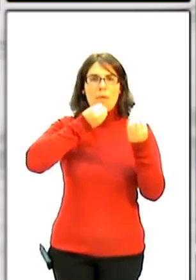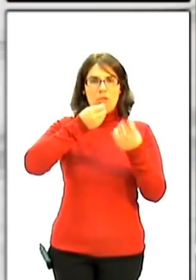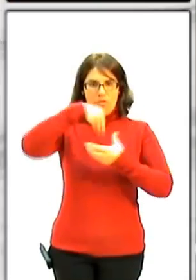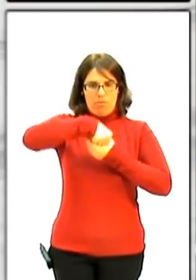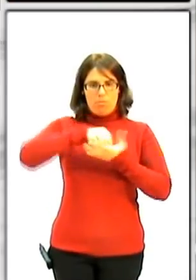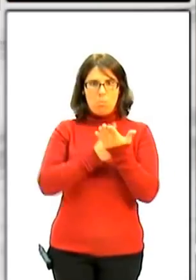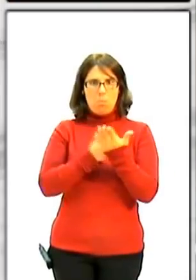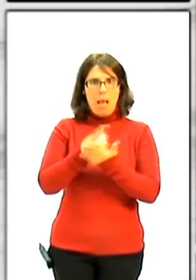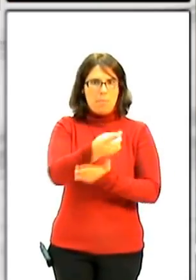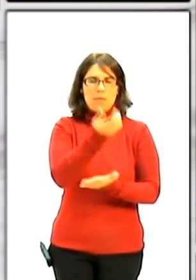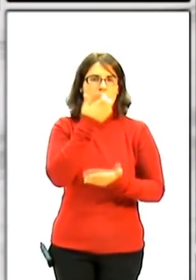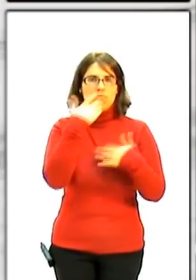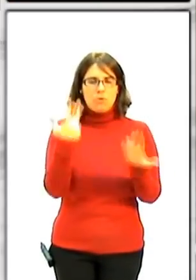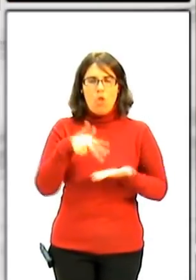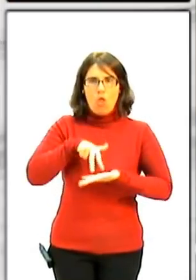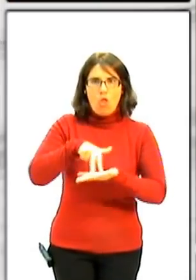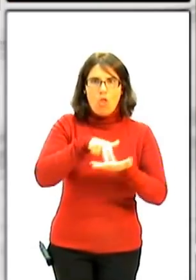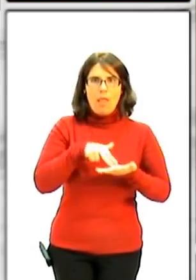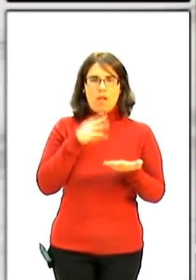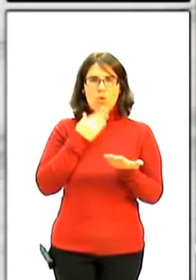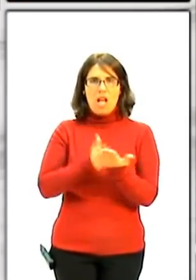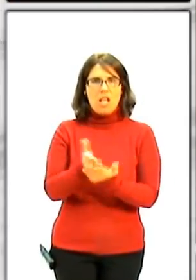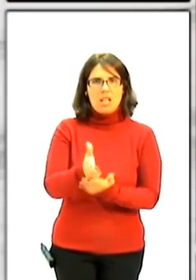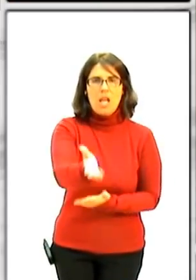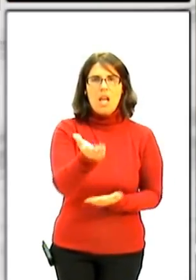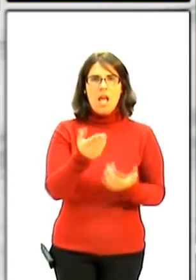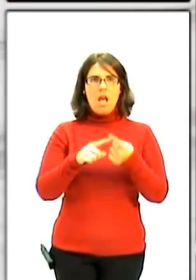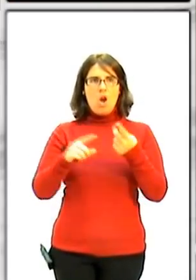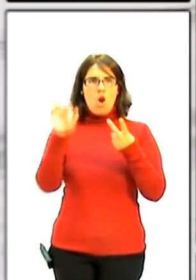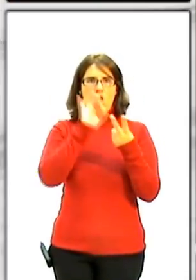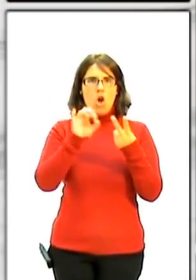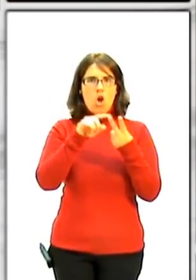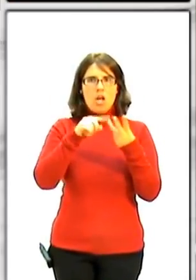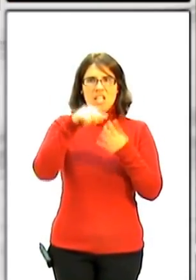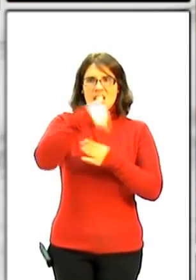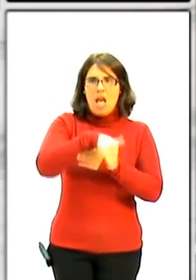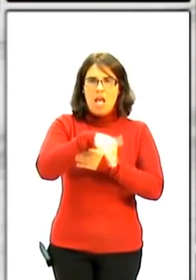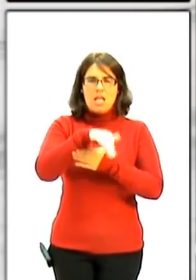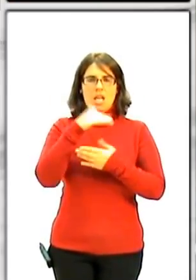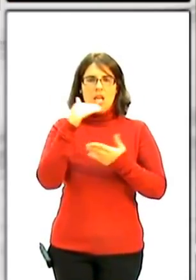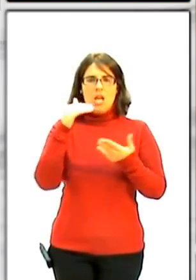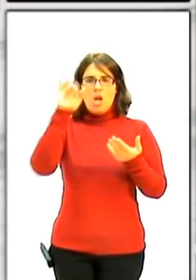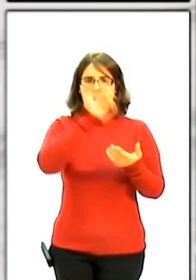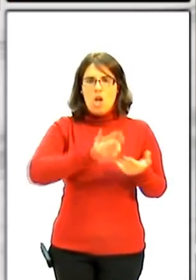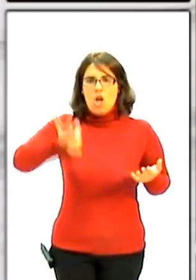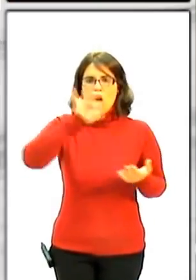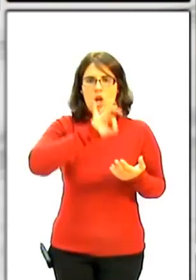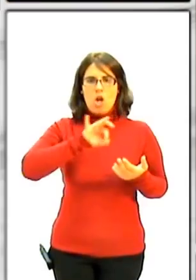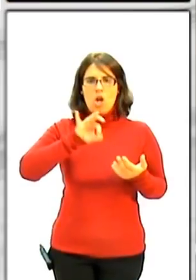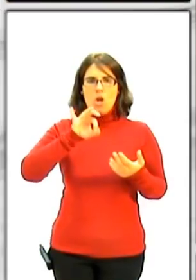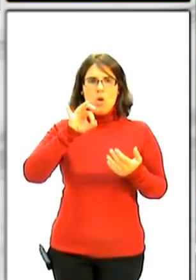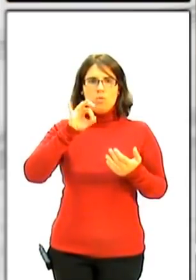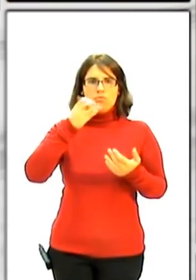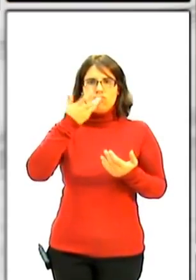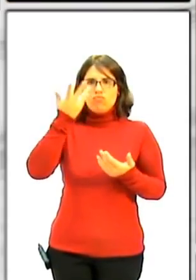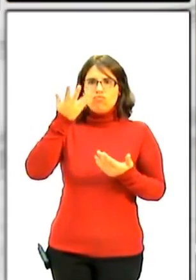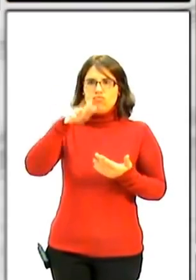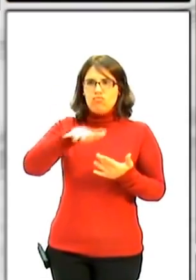decir, información de posición de carretera, de posición de calle, de posición de